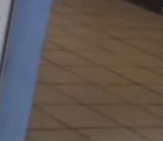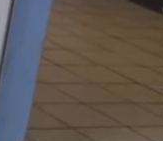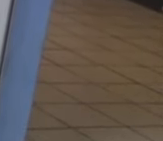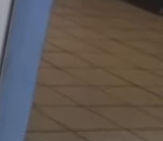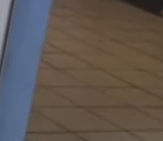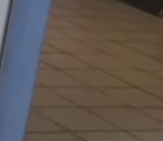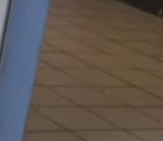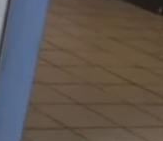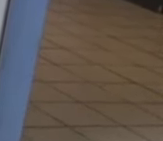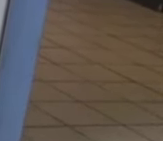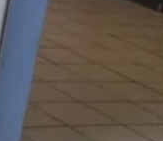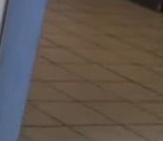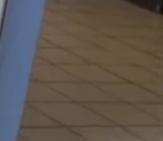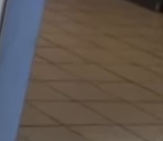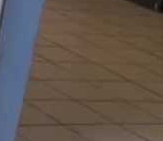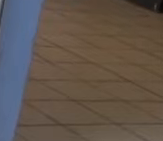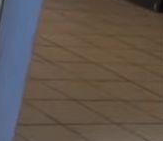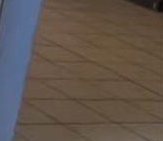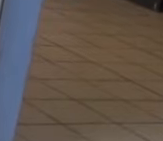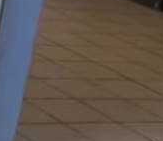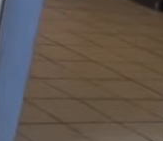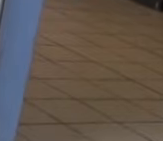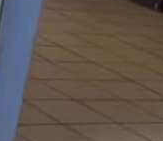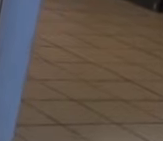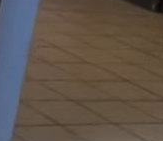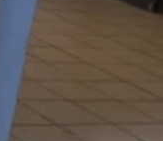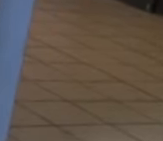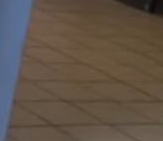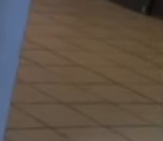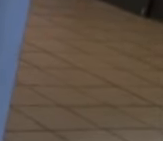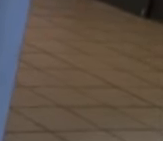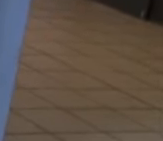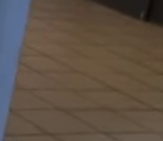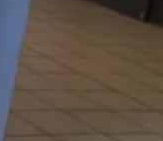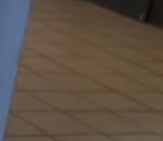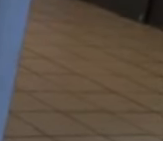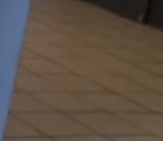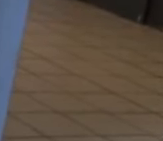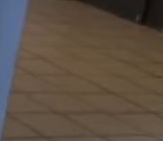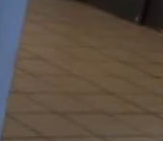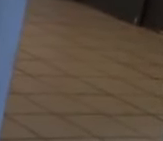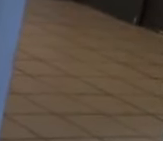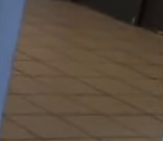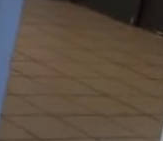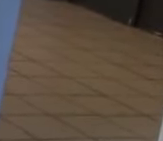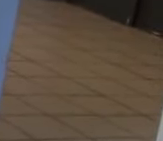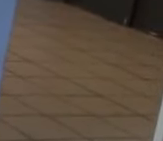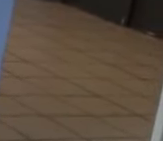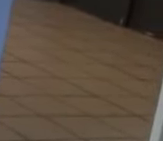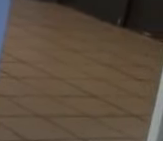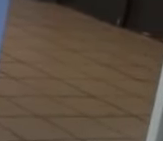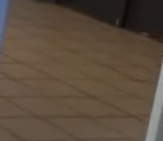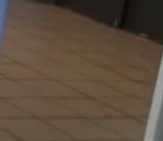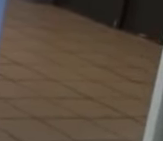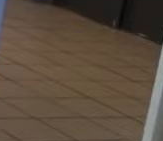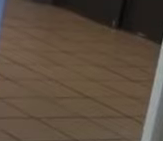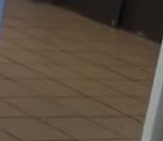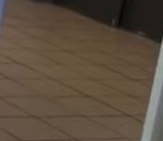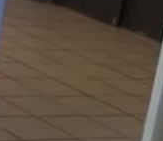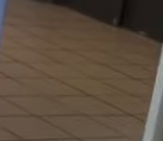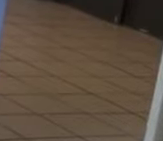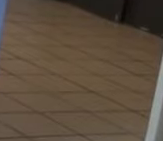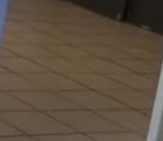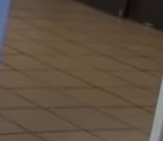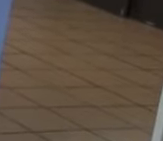regresamos. Ok, ¿es urgente el regreso? Es urgente. Es urgente por ellos porque, bueno, en mi caso que